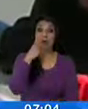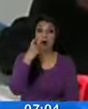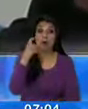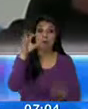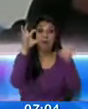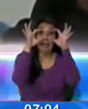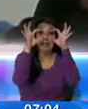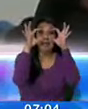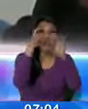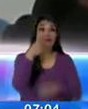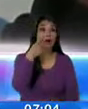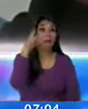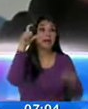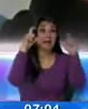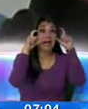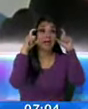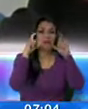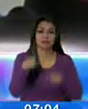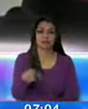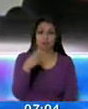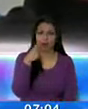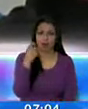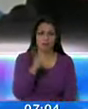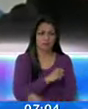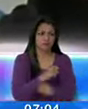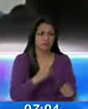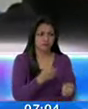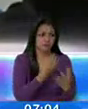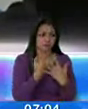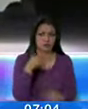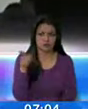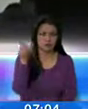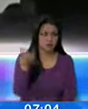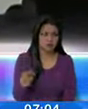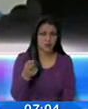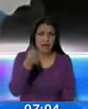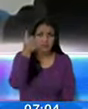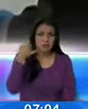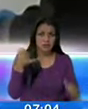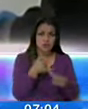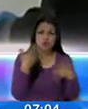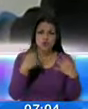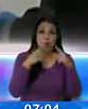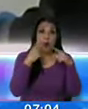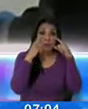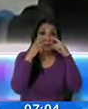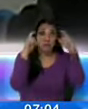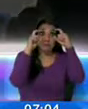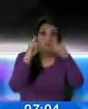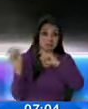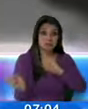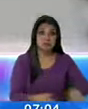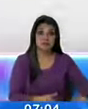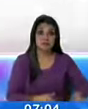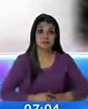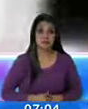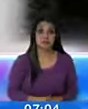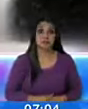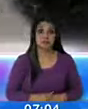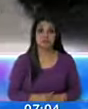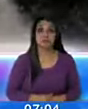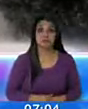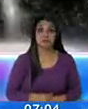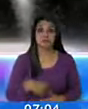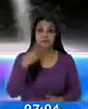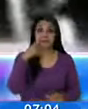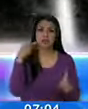padre de familia manifestó que el señor hoy detenido, como tiró los lentes al piso para no ser reconocido. El presunto